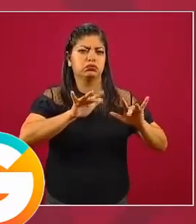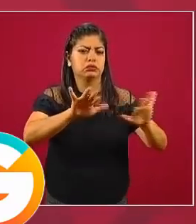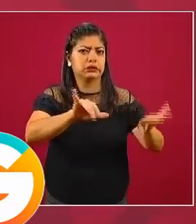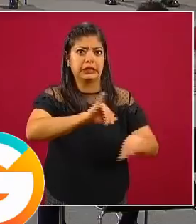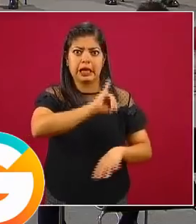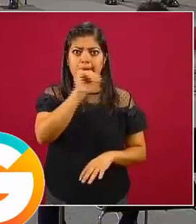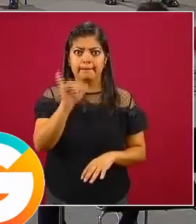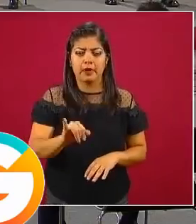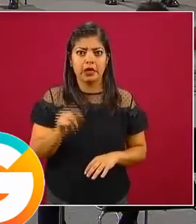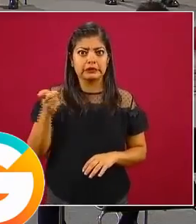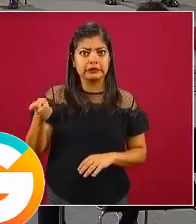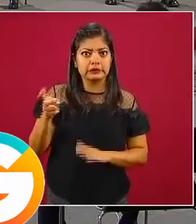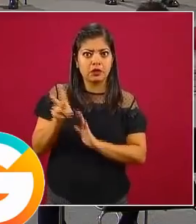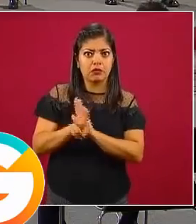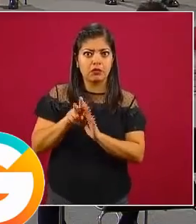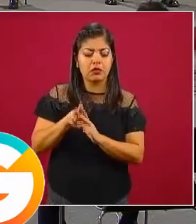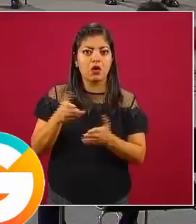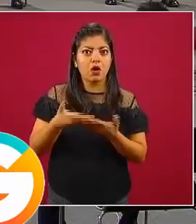un video así.